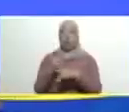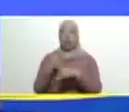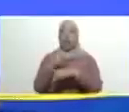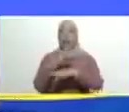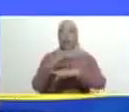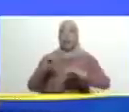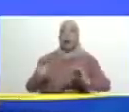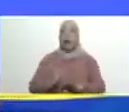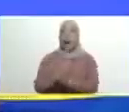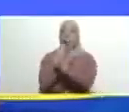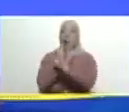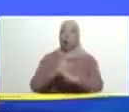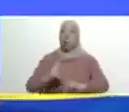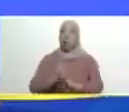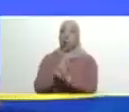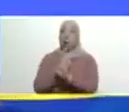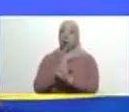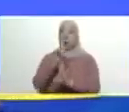Caracas.